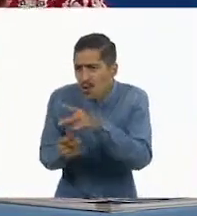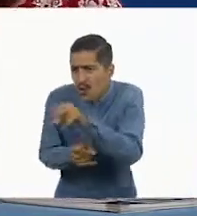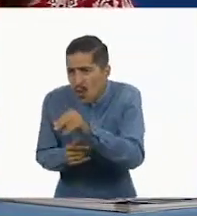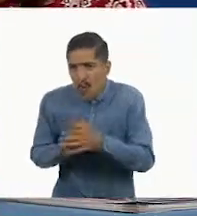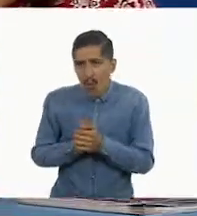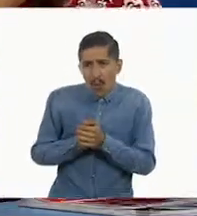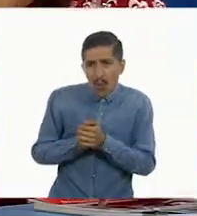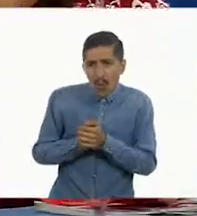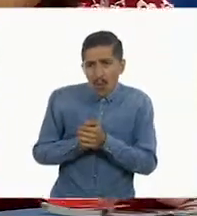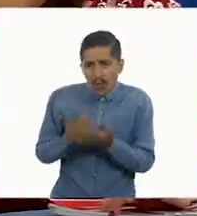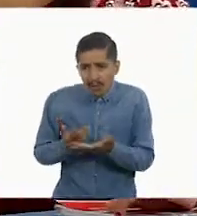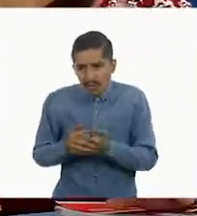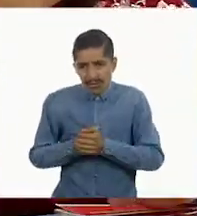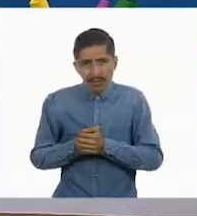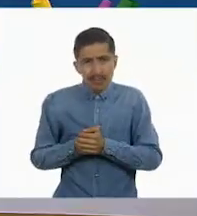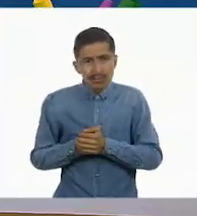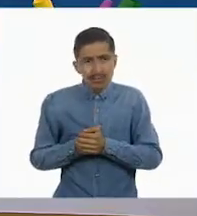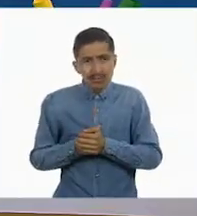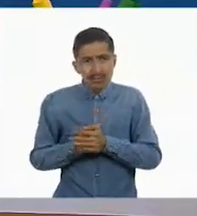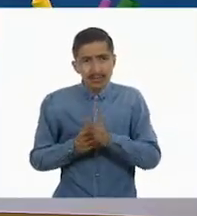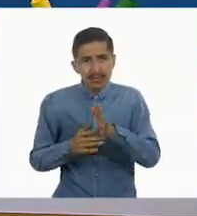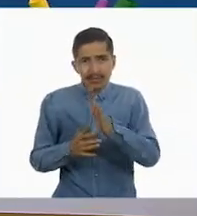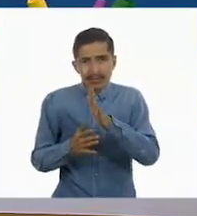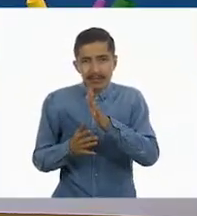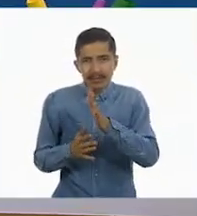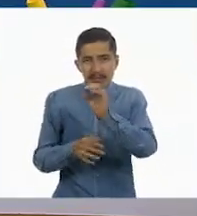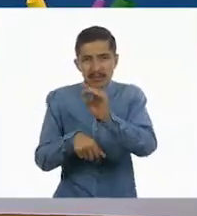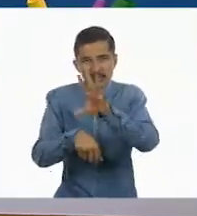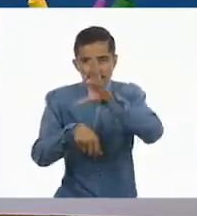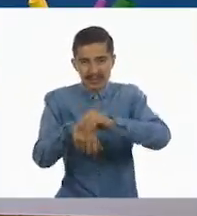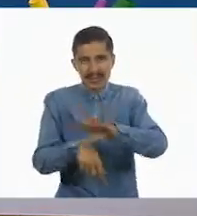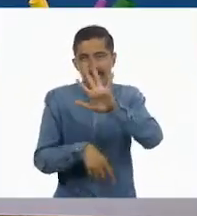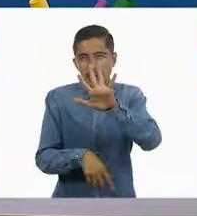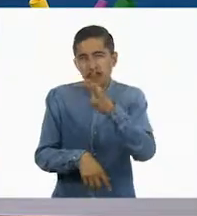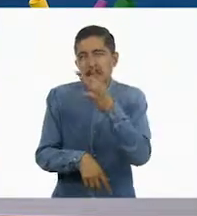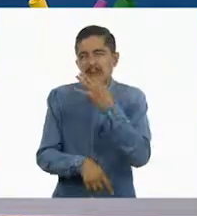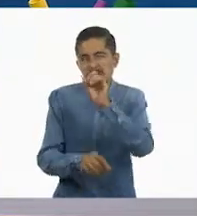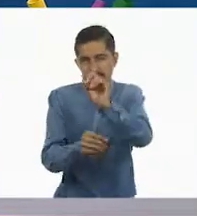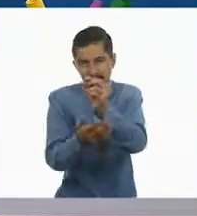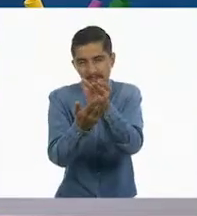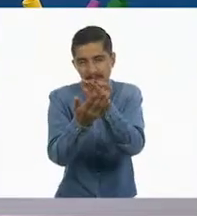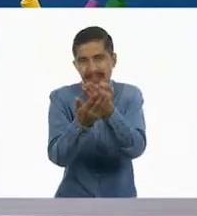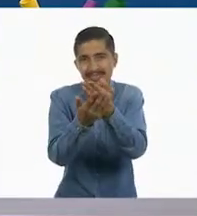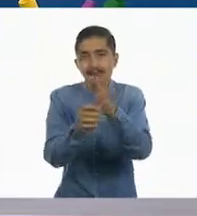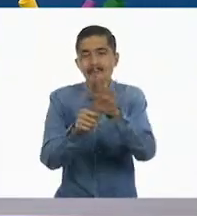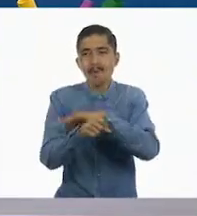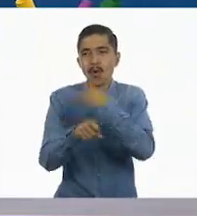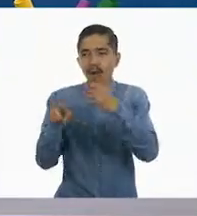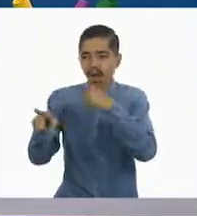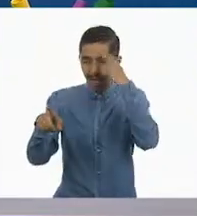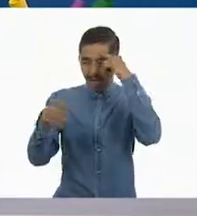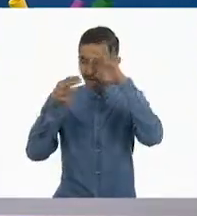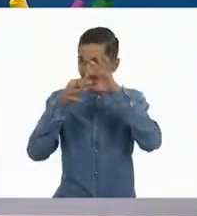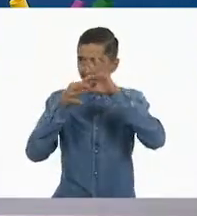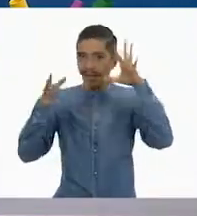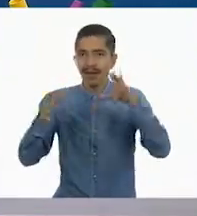creo que, si nos permiten 5 minutos, yo creo que voy a hablar con Gaby porque creo que ya se le fue el carrete.